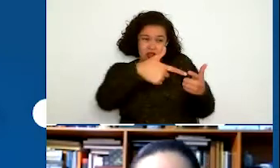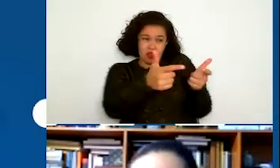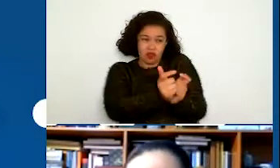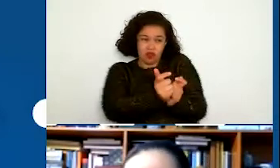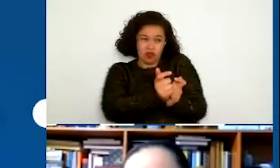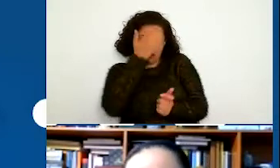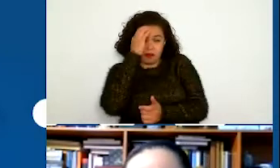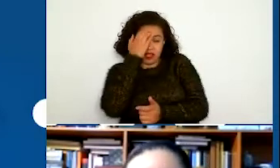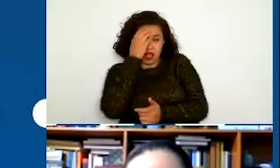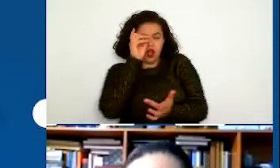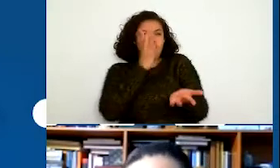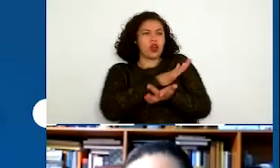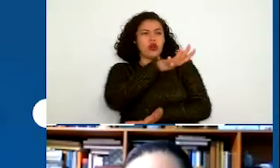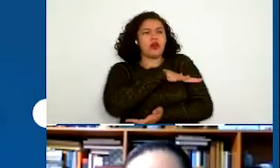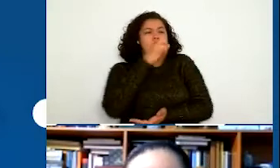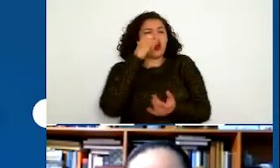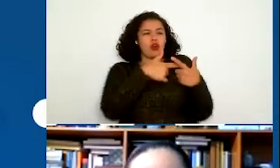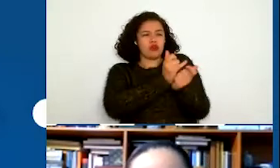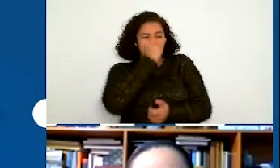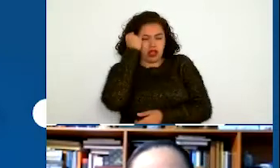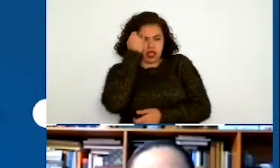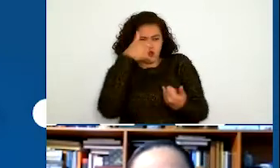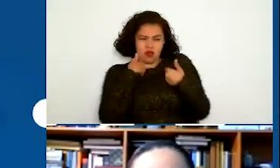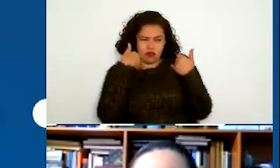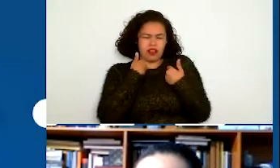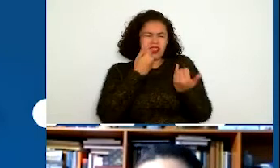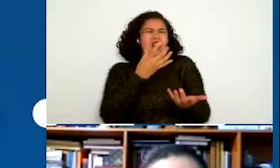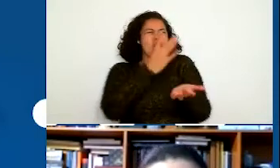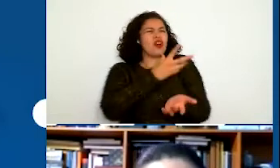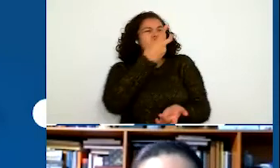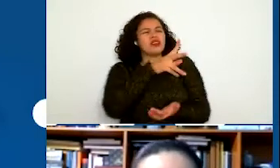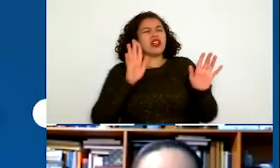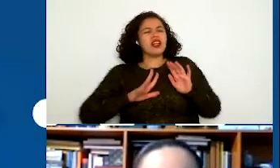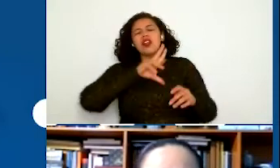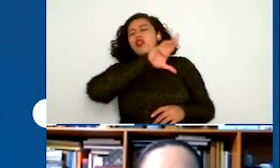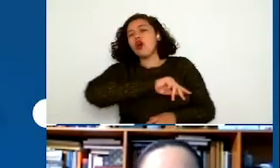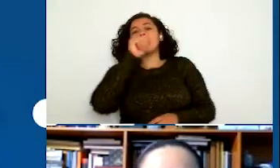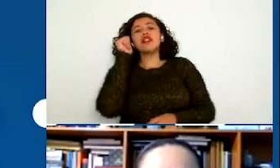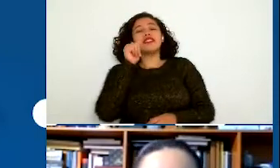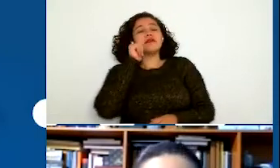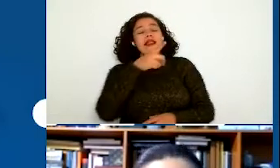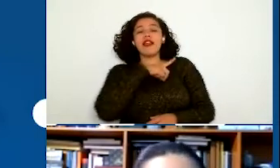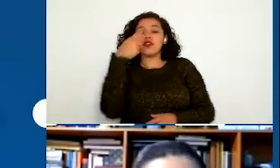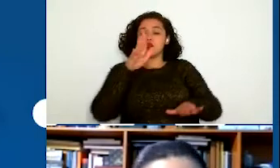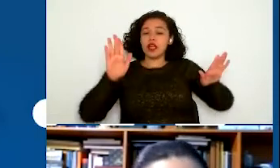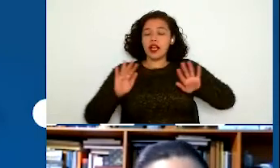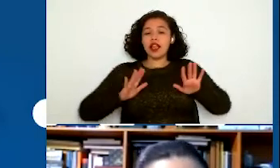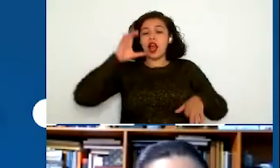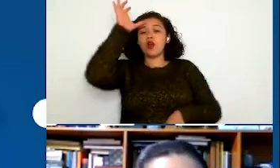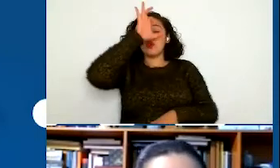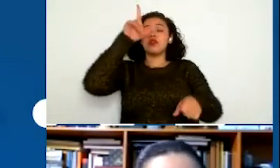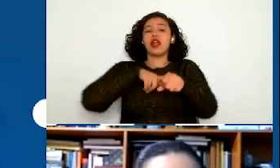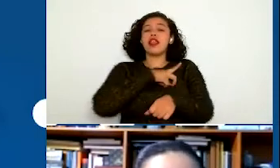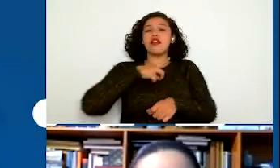No solamente por ser población indígena, joven, sino en todo momento hay que considerar las características